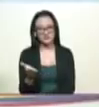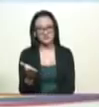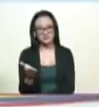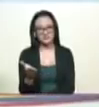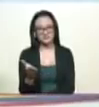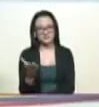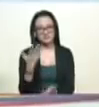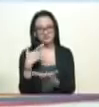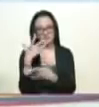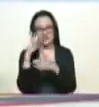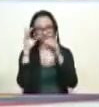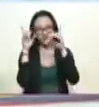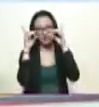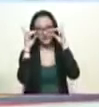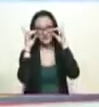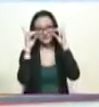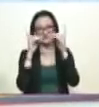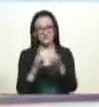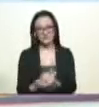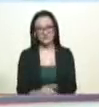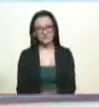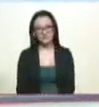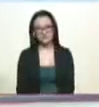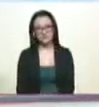doctora Delcy Rodríguez,